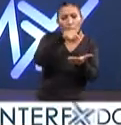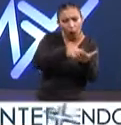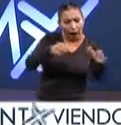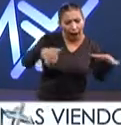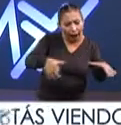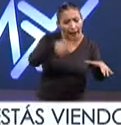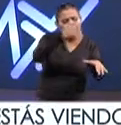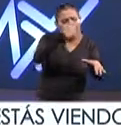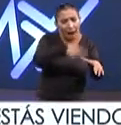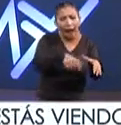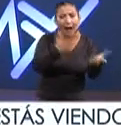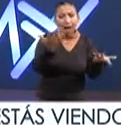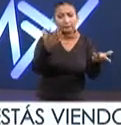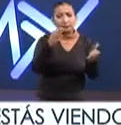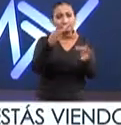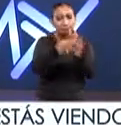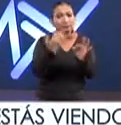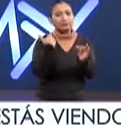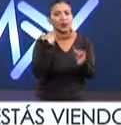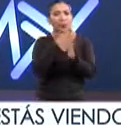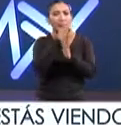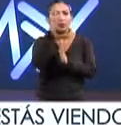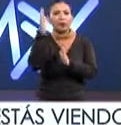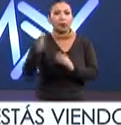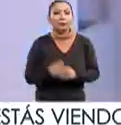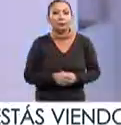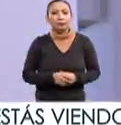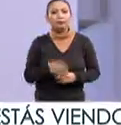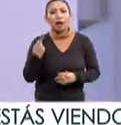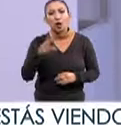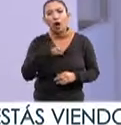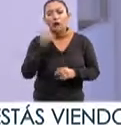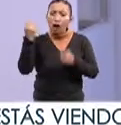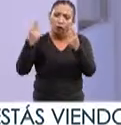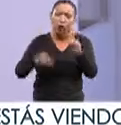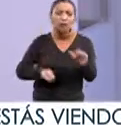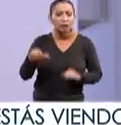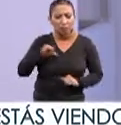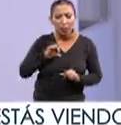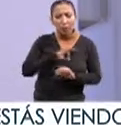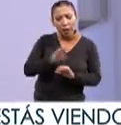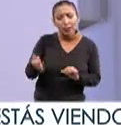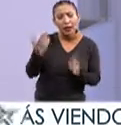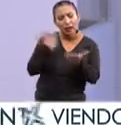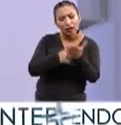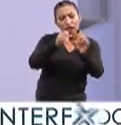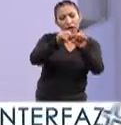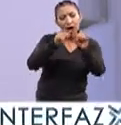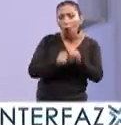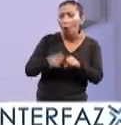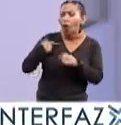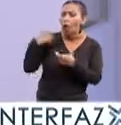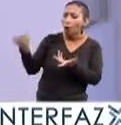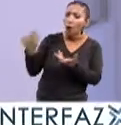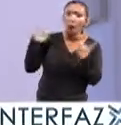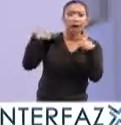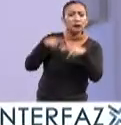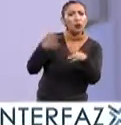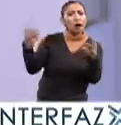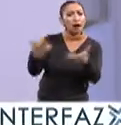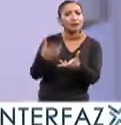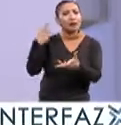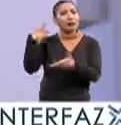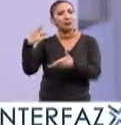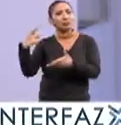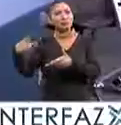espacio del todo acabado para el espacio de la biblioteca, ¿no? Claro, pero hay prácticas que se pueden fomentar desde las aulas, desde la práctica de los maestros,